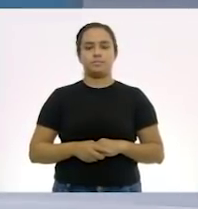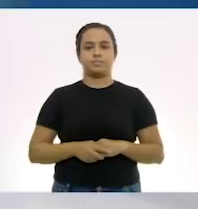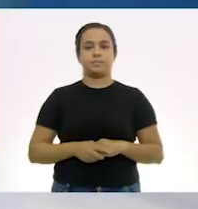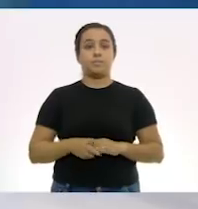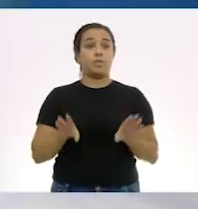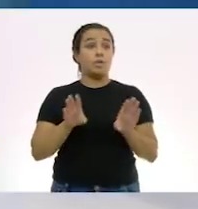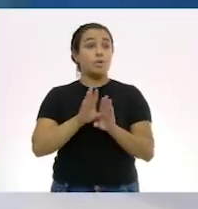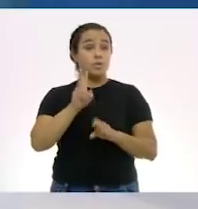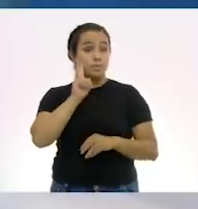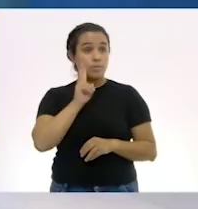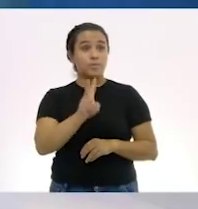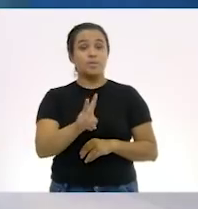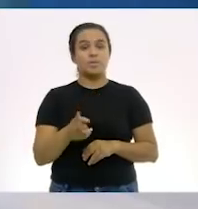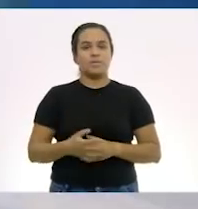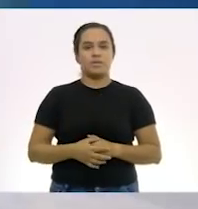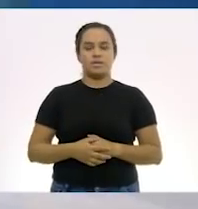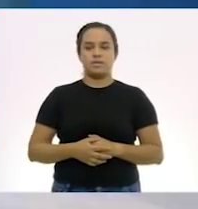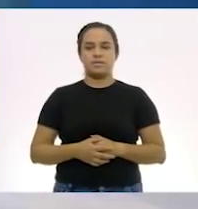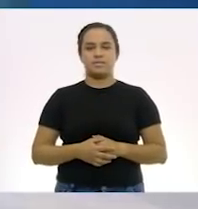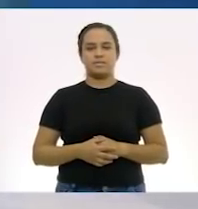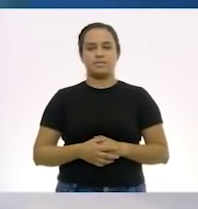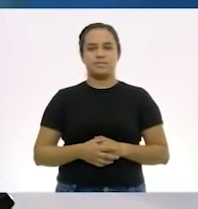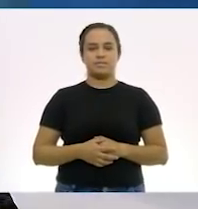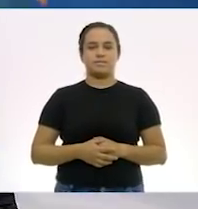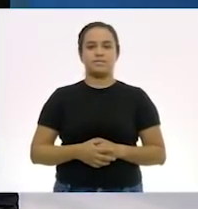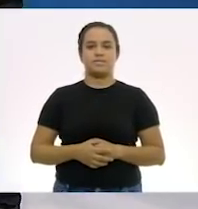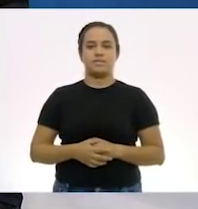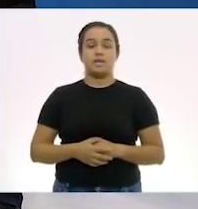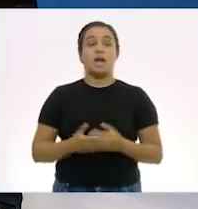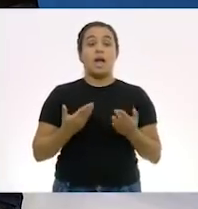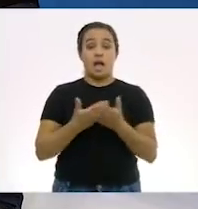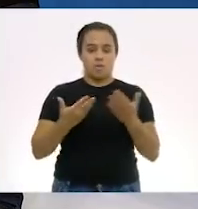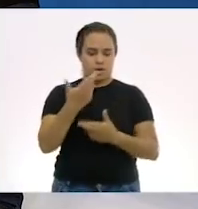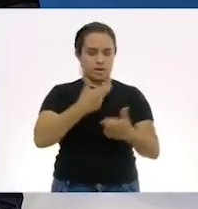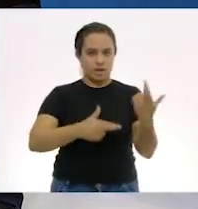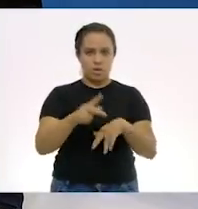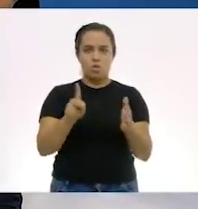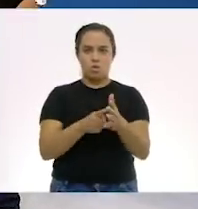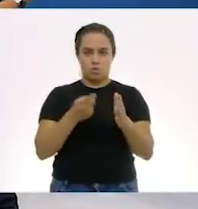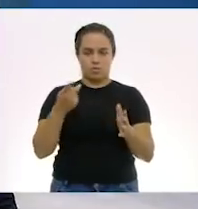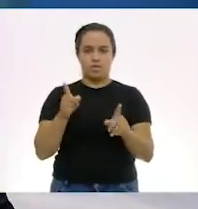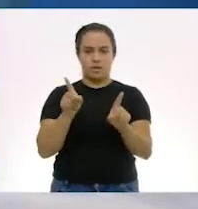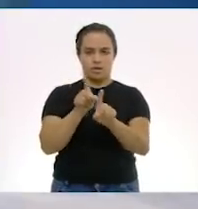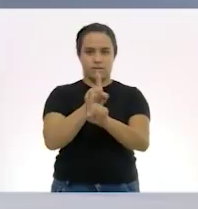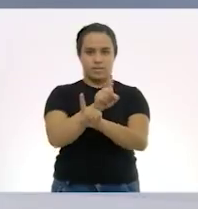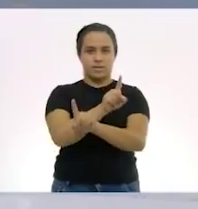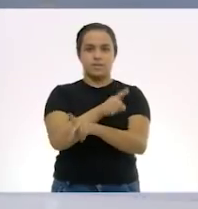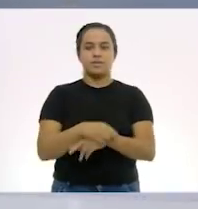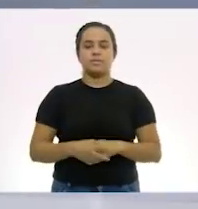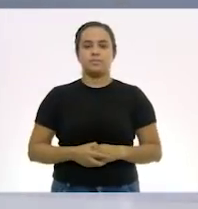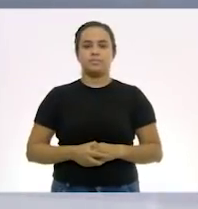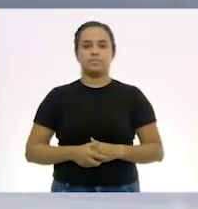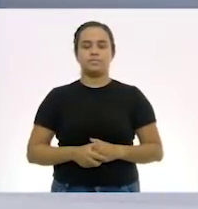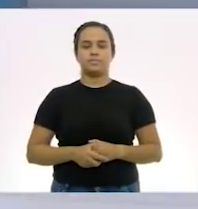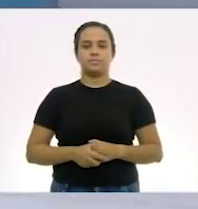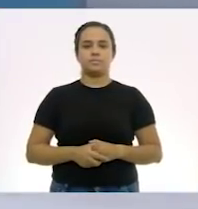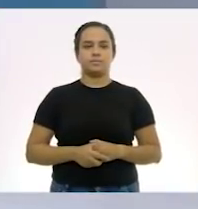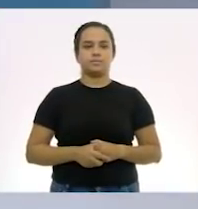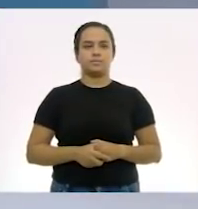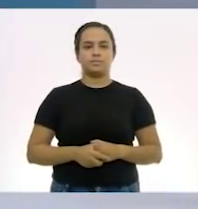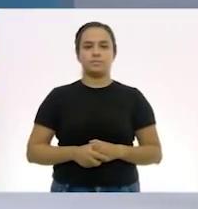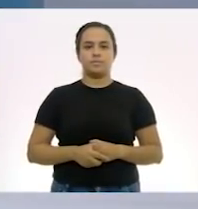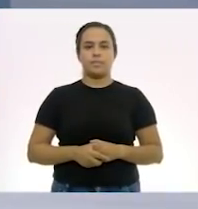Ahí sí la siento más. Rectos. Y pero podemos ir hacia atrás, pero también movimientos rectos. Vamos hacia atrás. Bien.